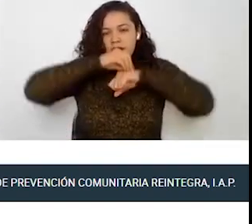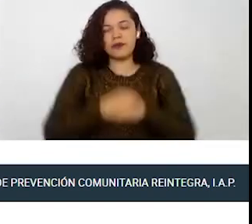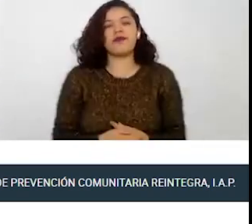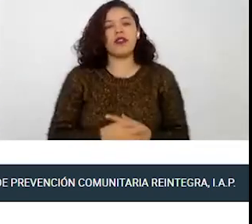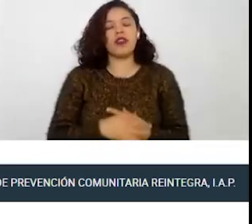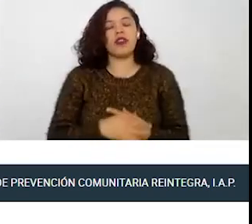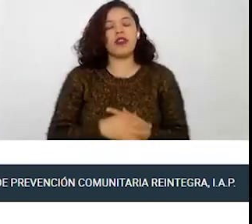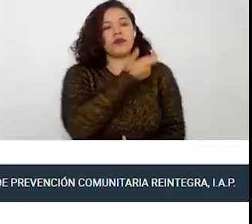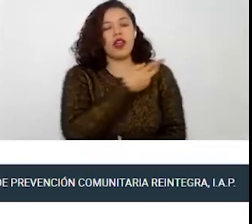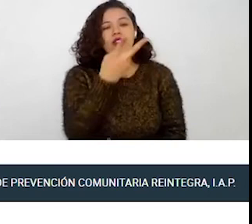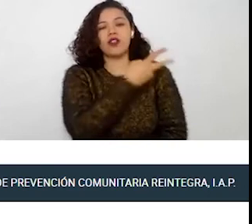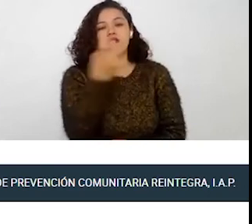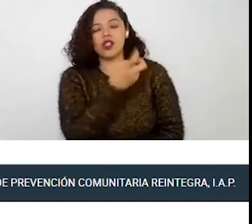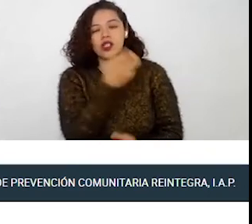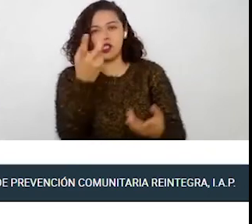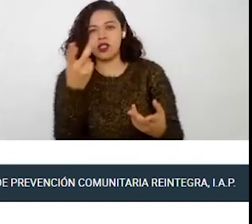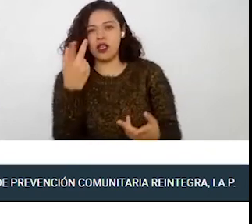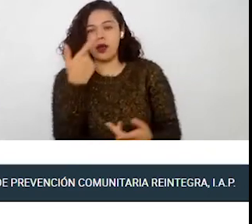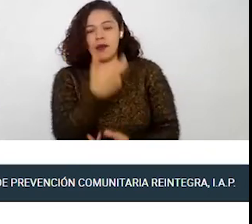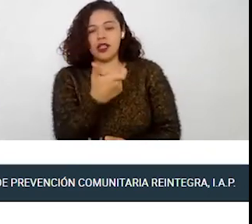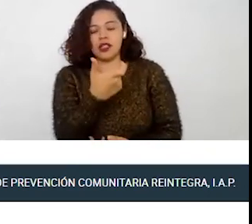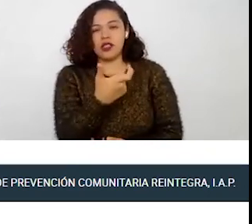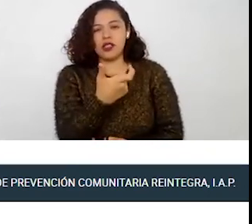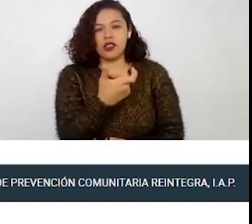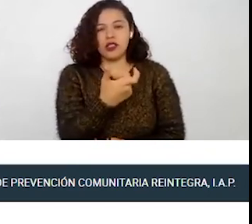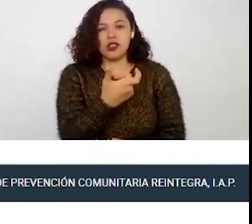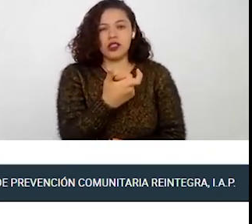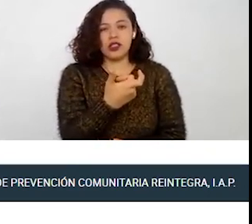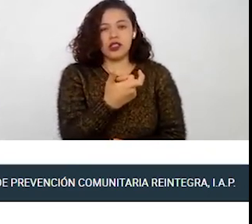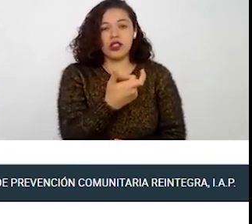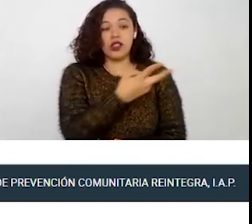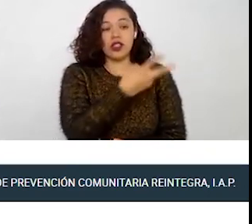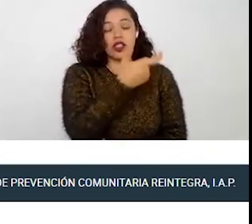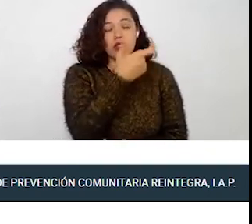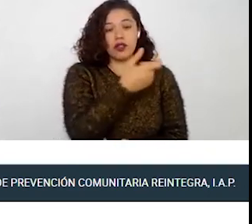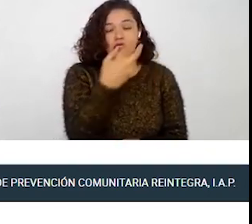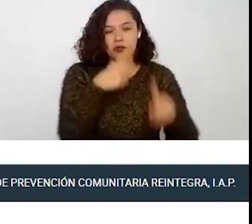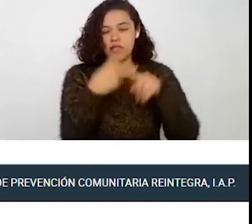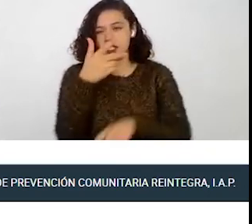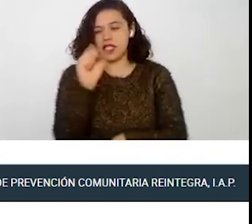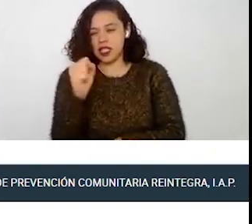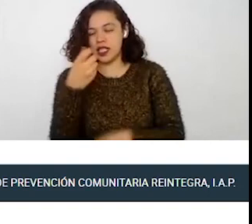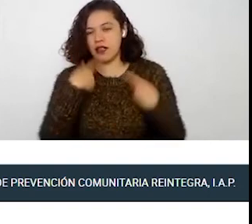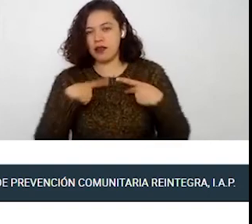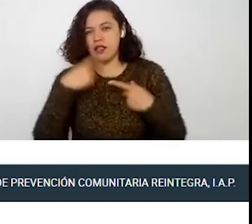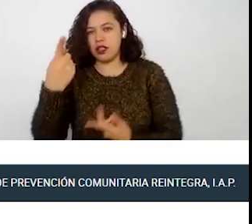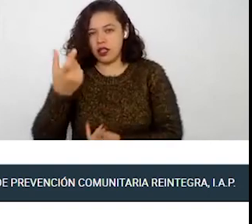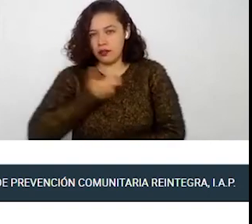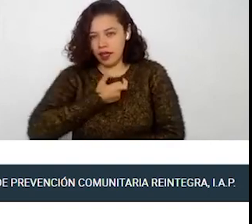cuotas perdón de 200 pesos por persona por 60 personas aproximadamente y mensualmente